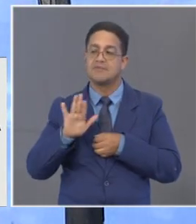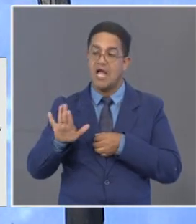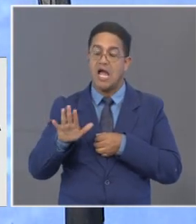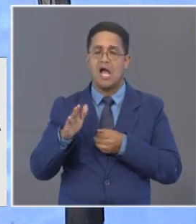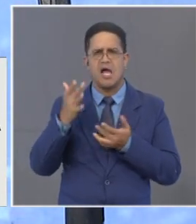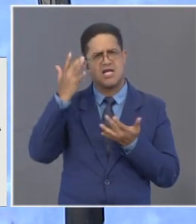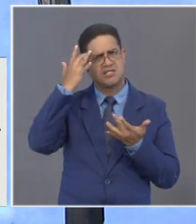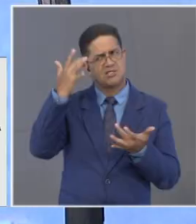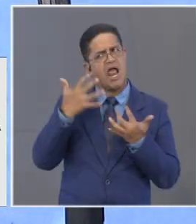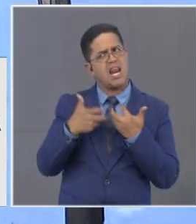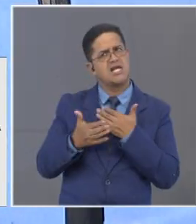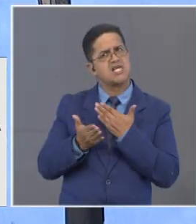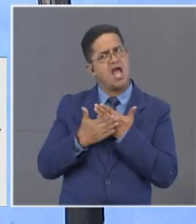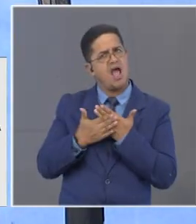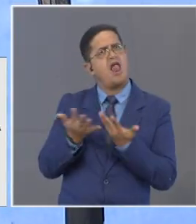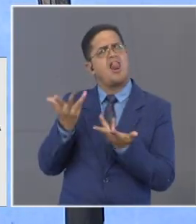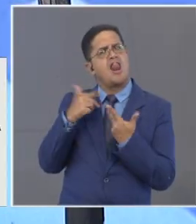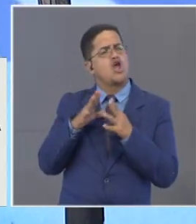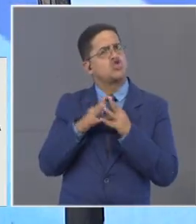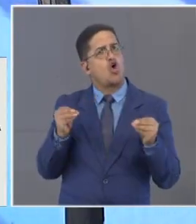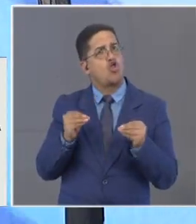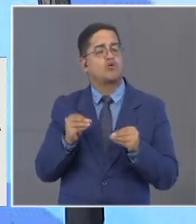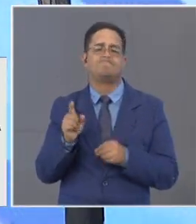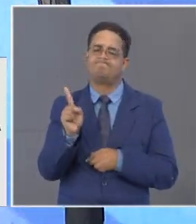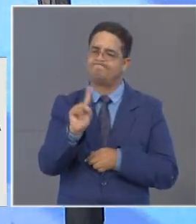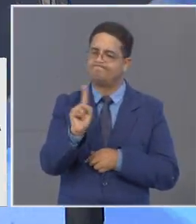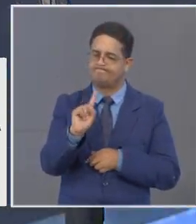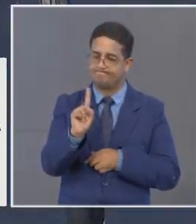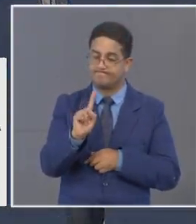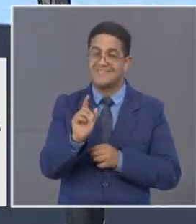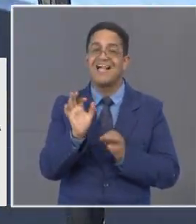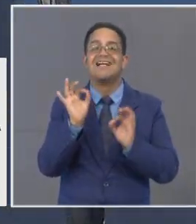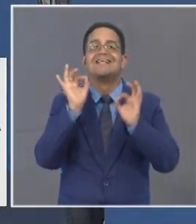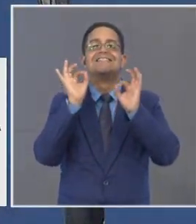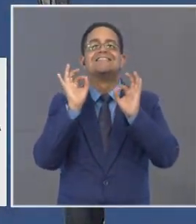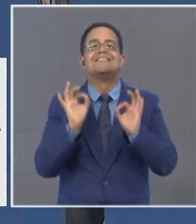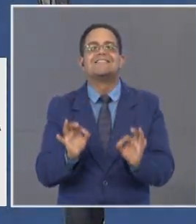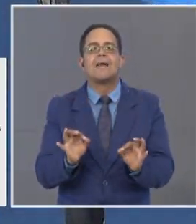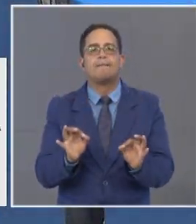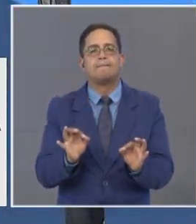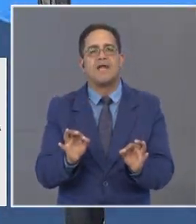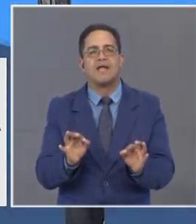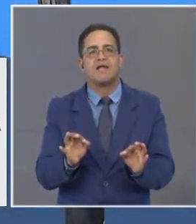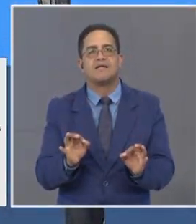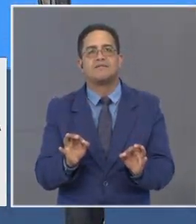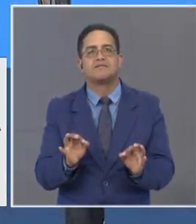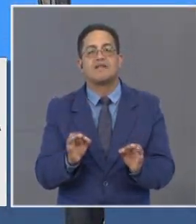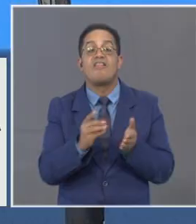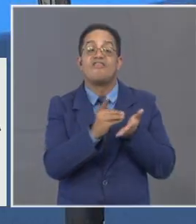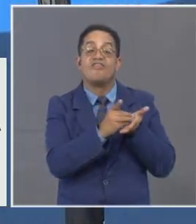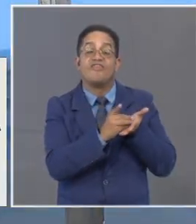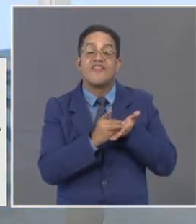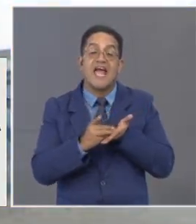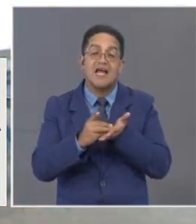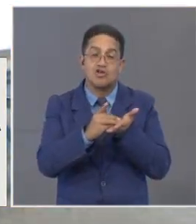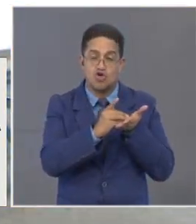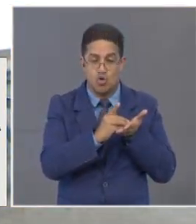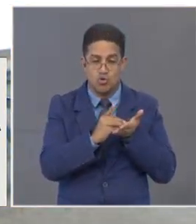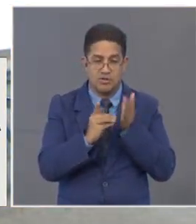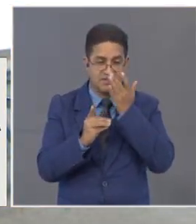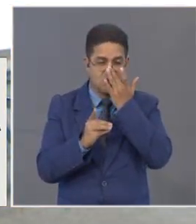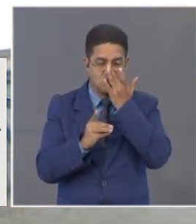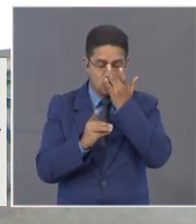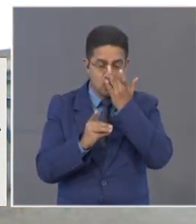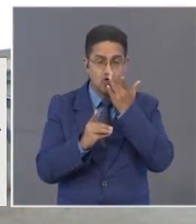inteligencia te va a decir todo lo que tú tienes que hacer. No, siempre el diagnóstico que hacemos nosotros como